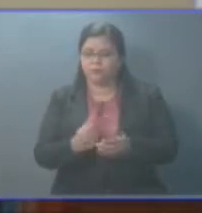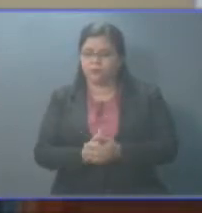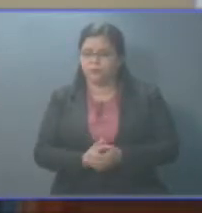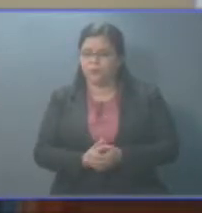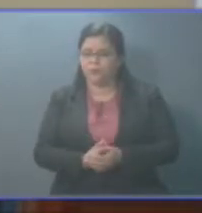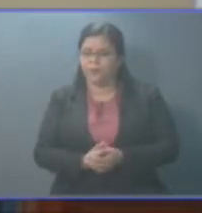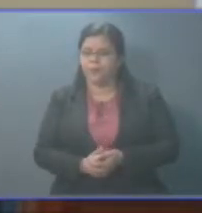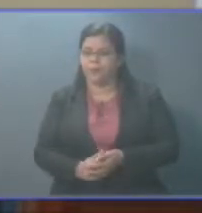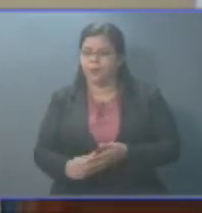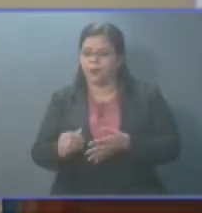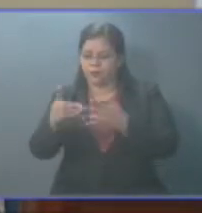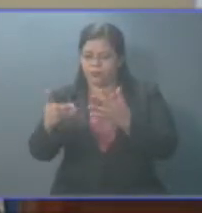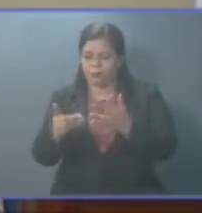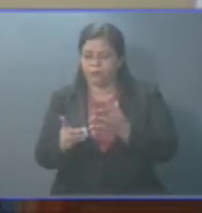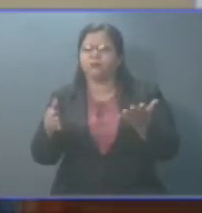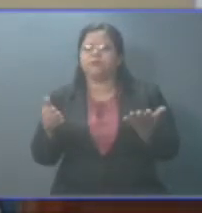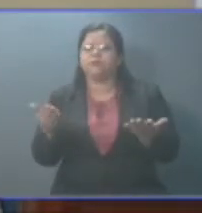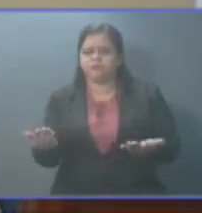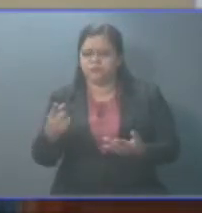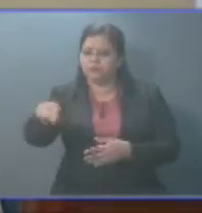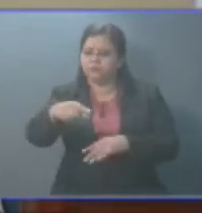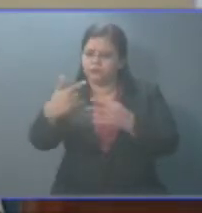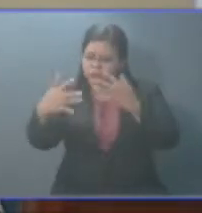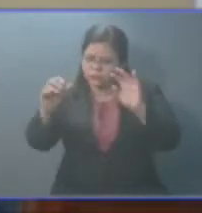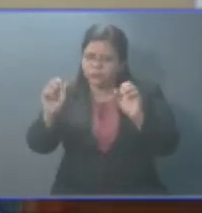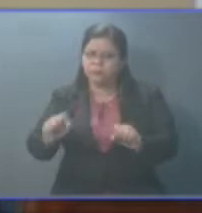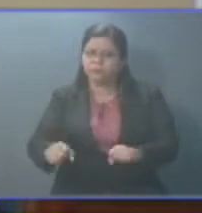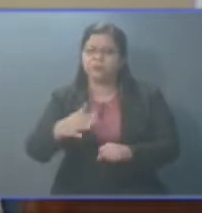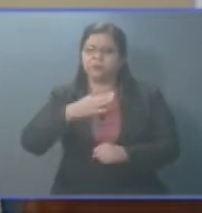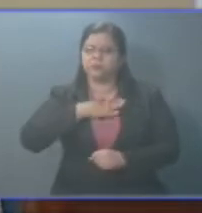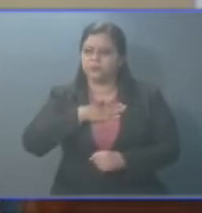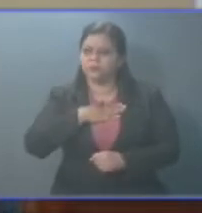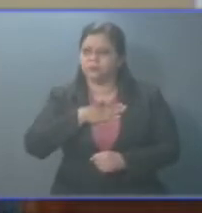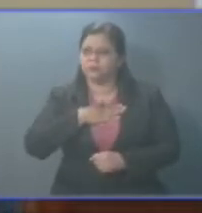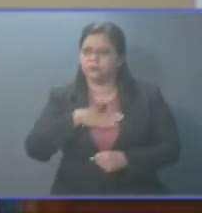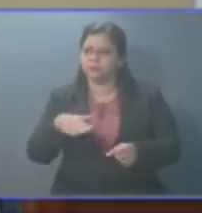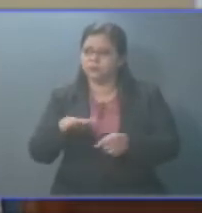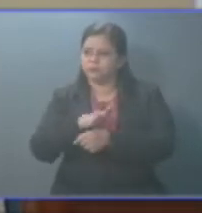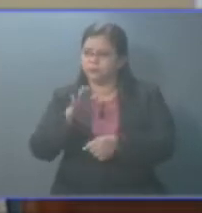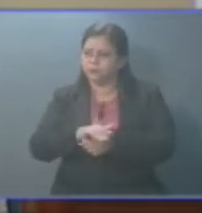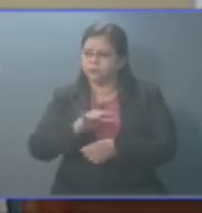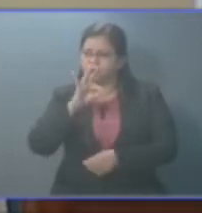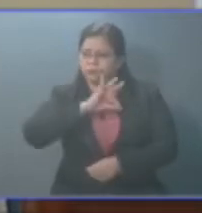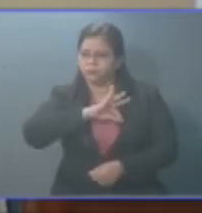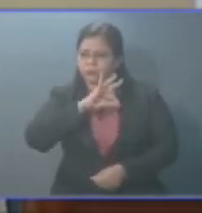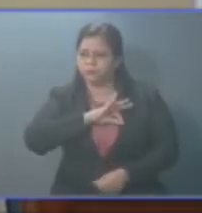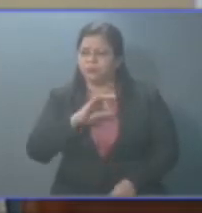y los decretos para que ustedes pudieran obtener ese beneficio.